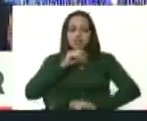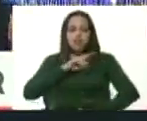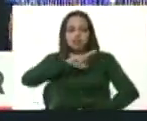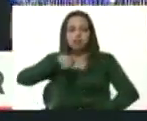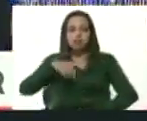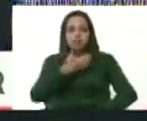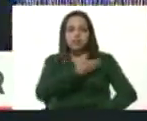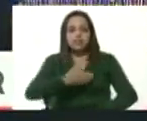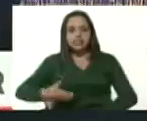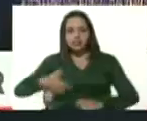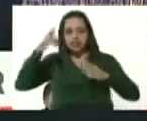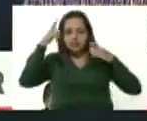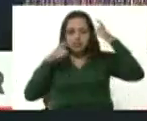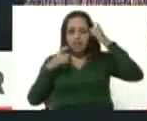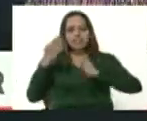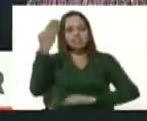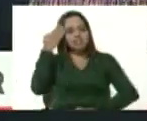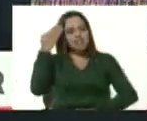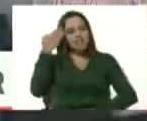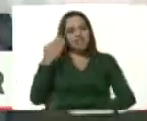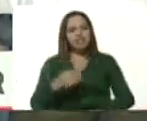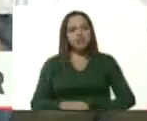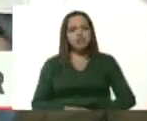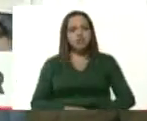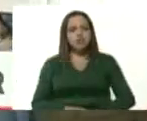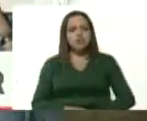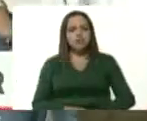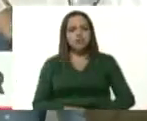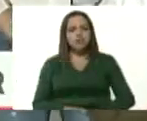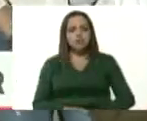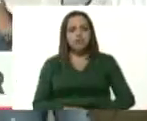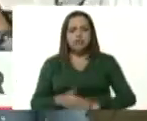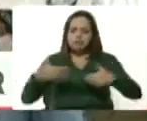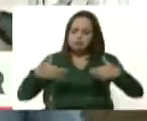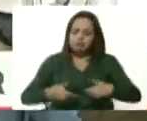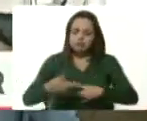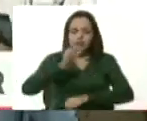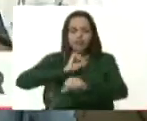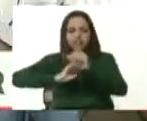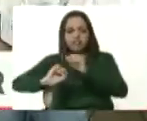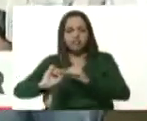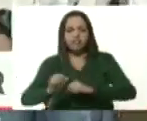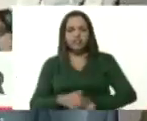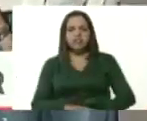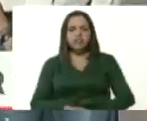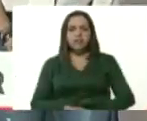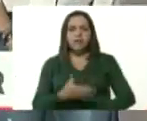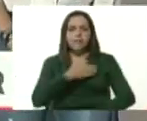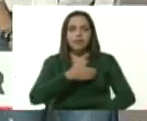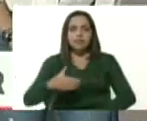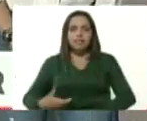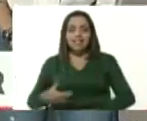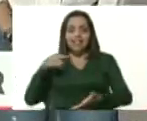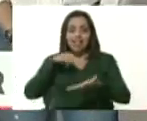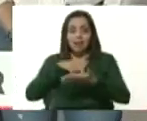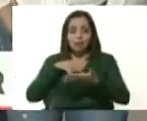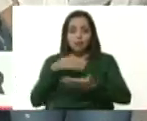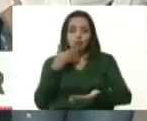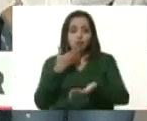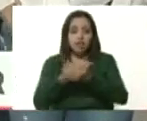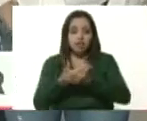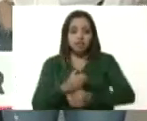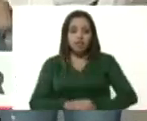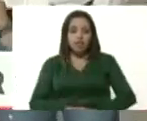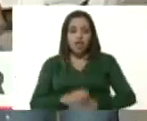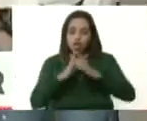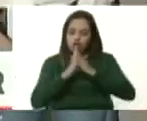Chávez, que lo ha sabido pelear, que lo ha sabido defender. Presidente, Carabobo le agradece todas